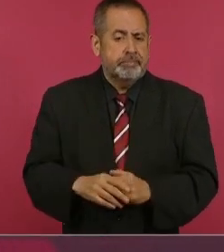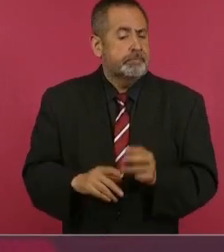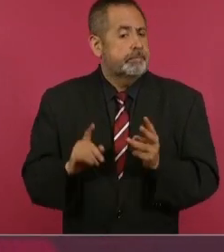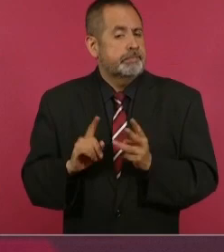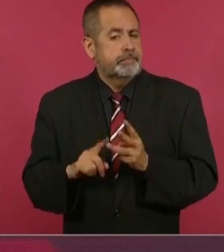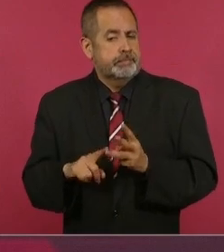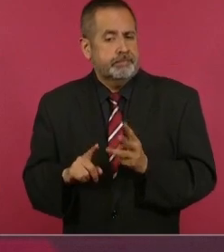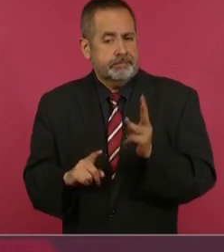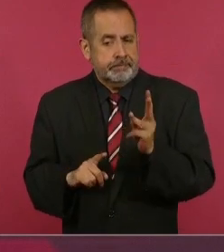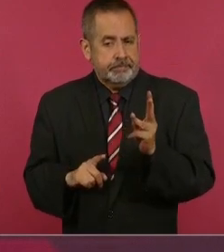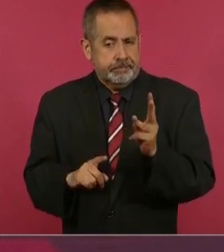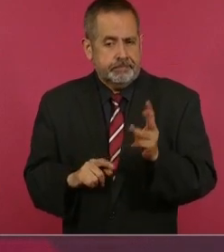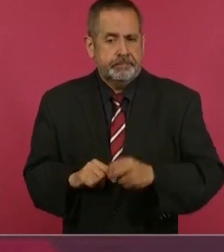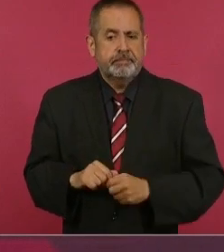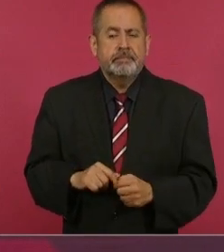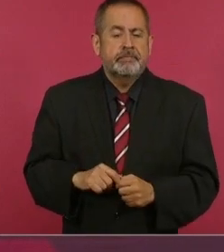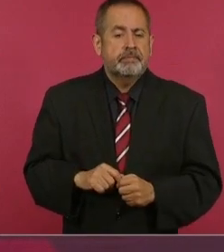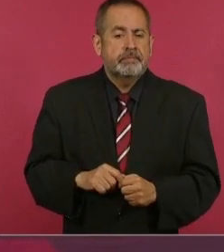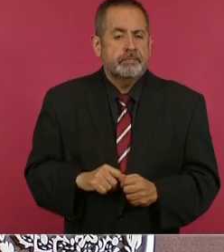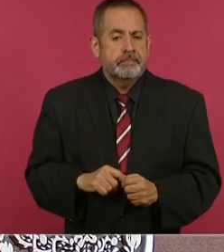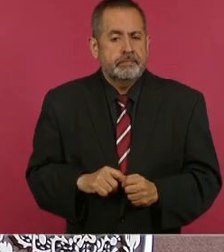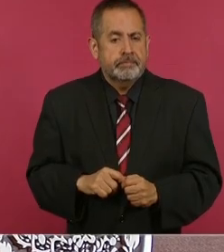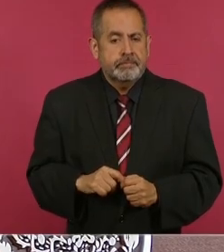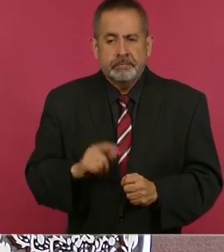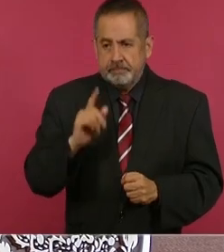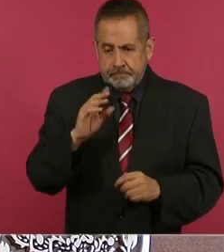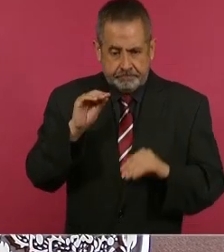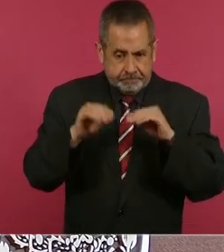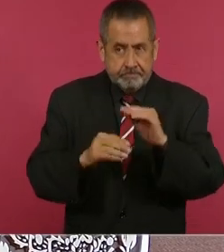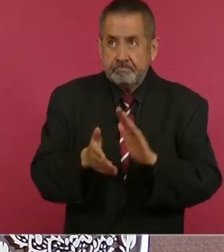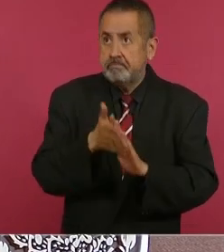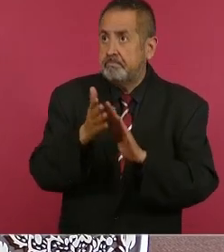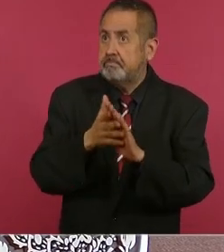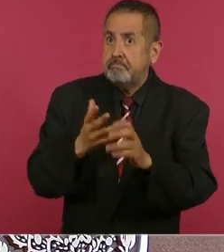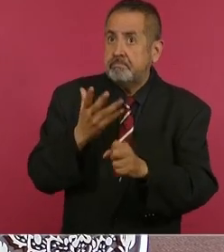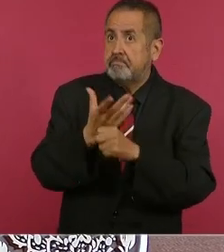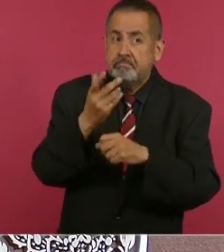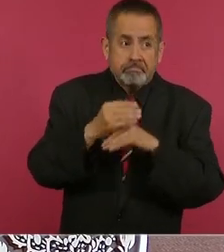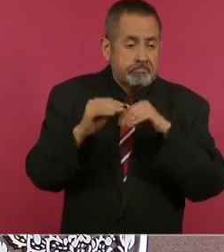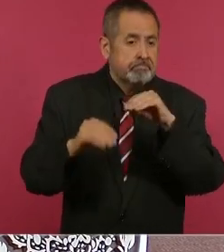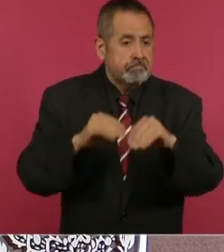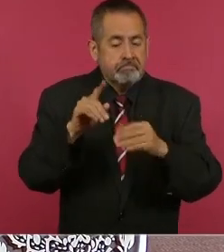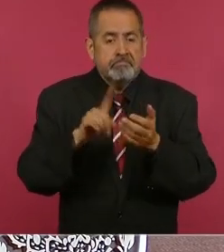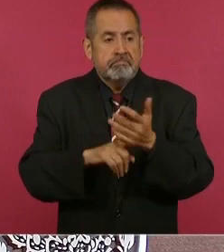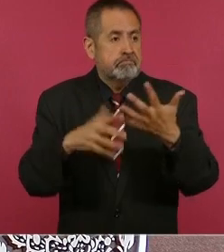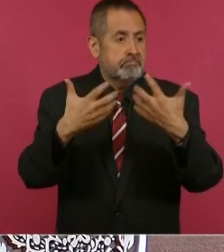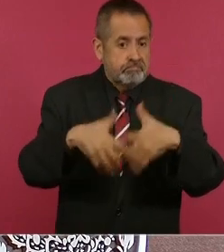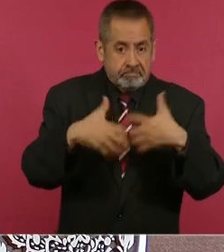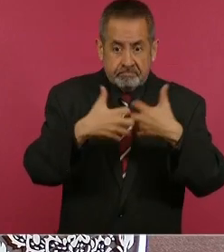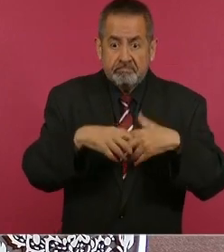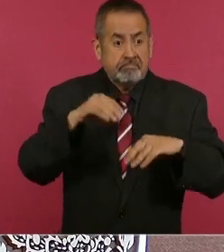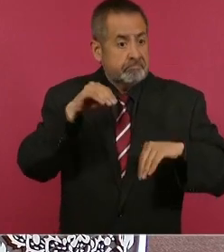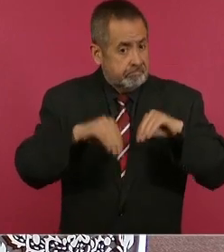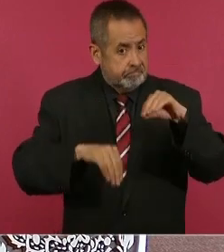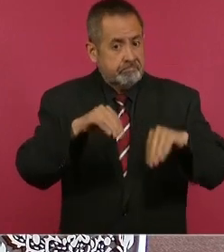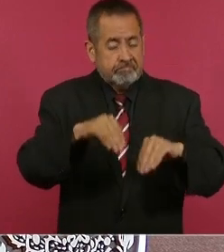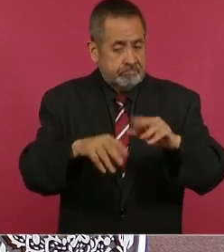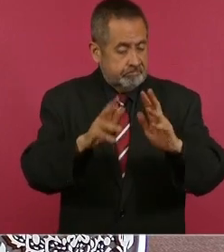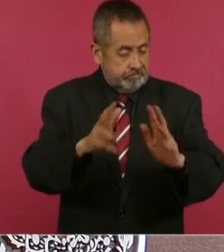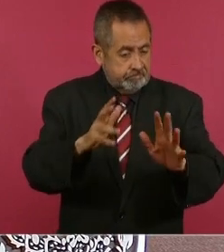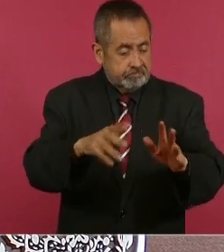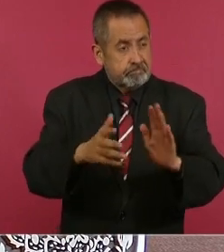Tercero, ya están en construcción las plantas